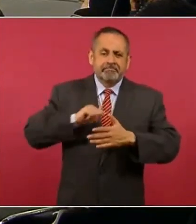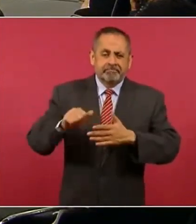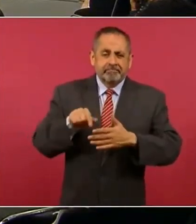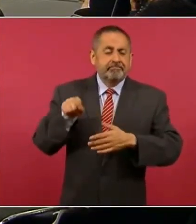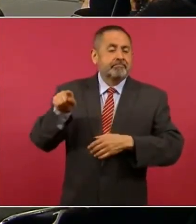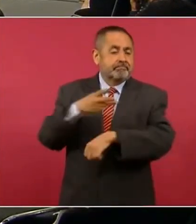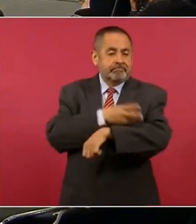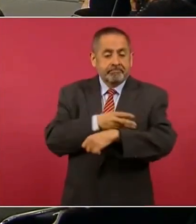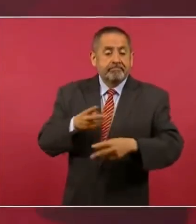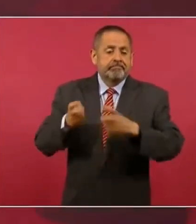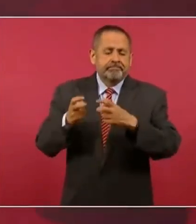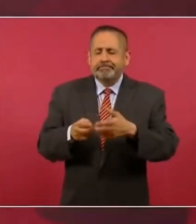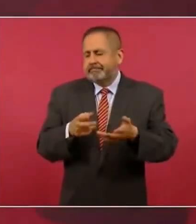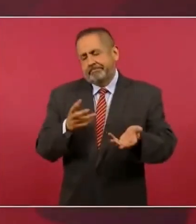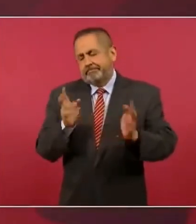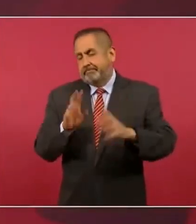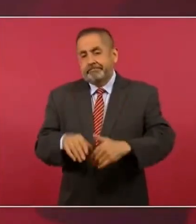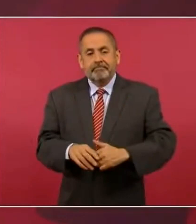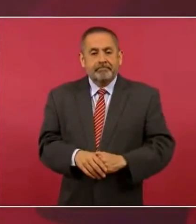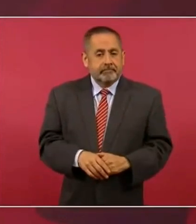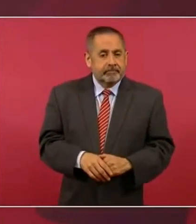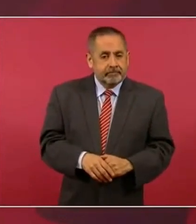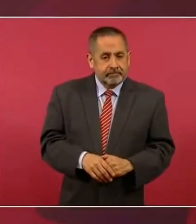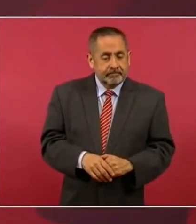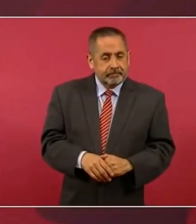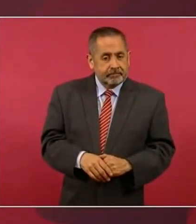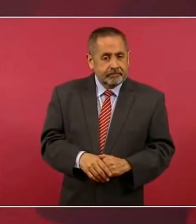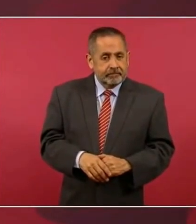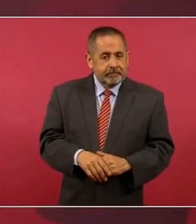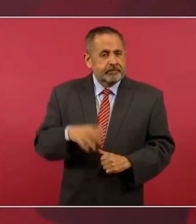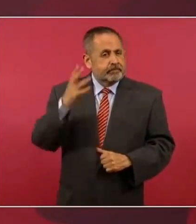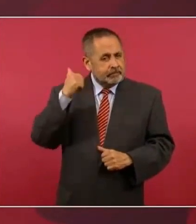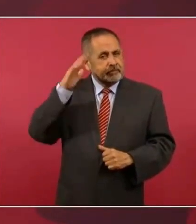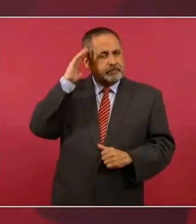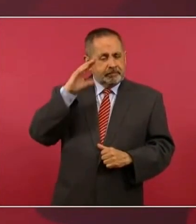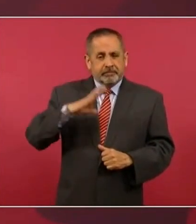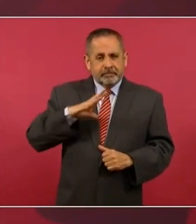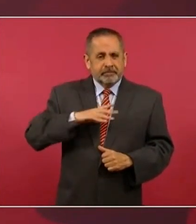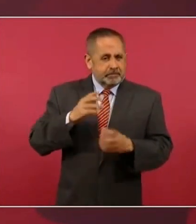se cultiva, pero en ese entonces sí había